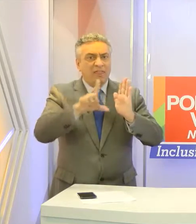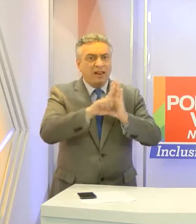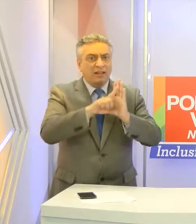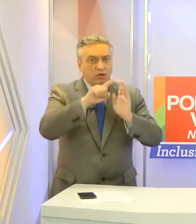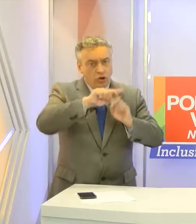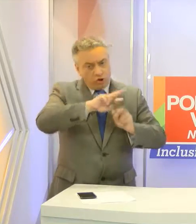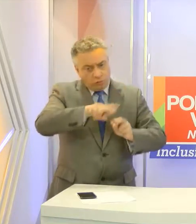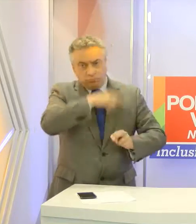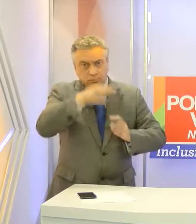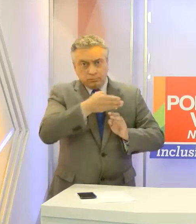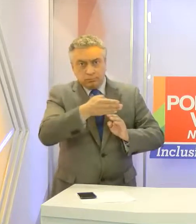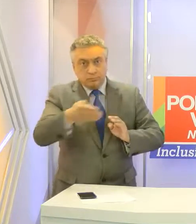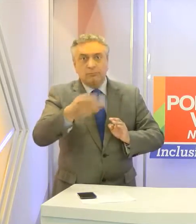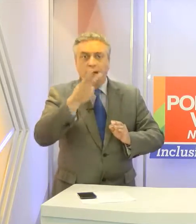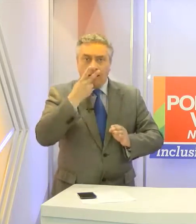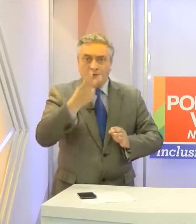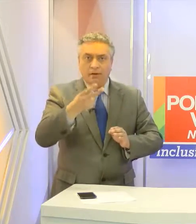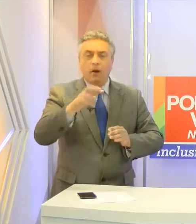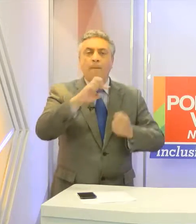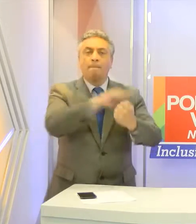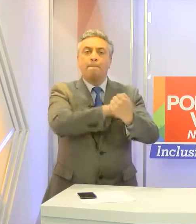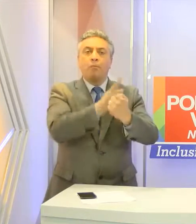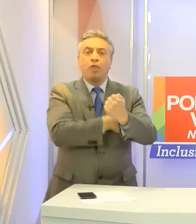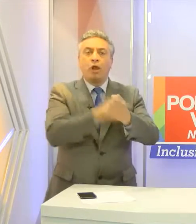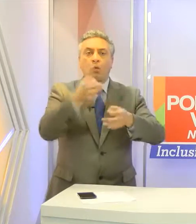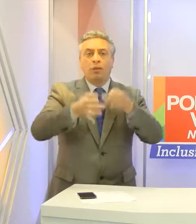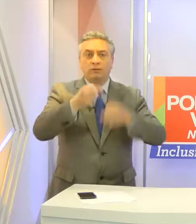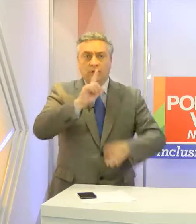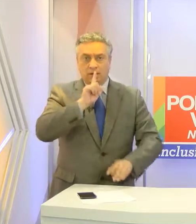conocemos en el informe de Poder Judicial Televisión.